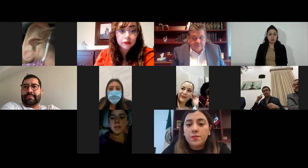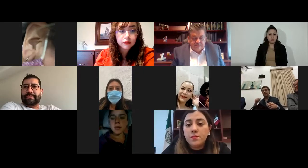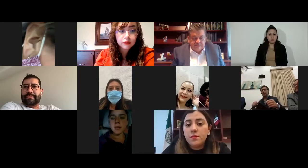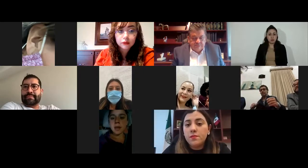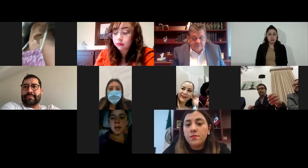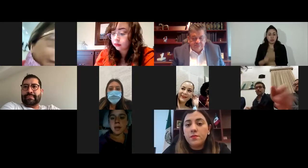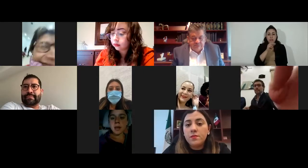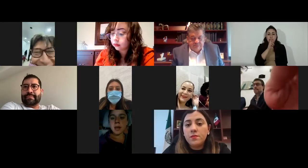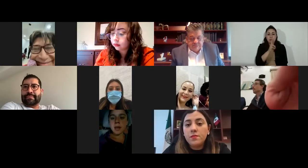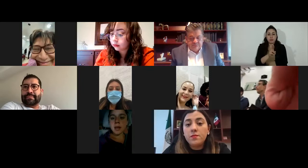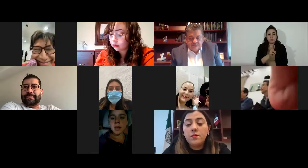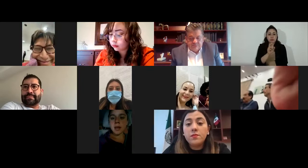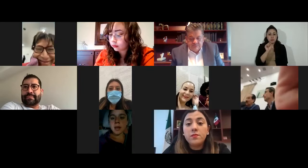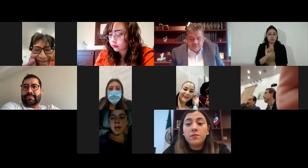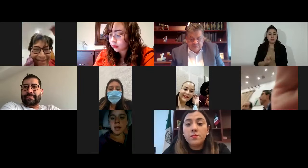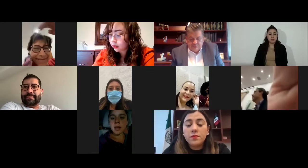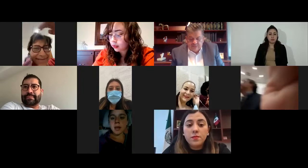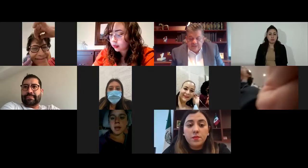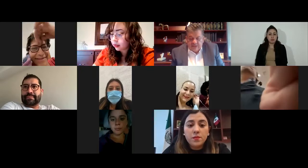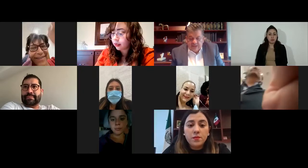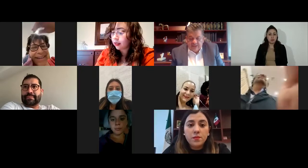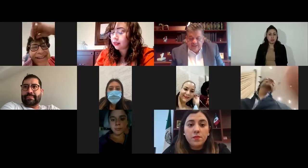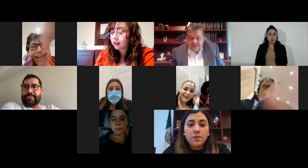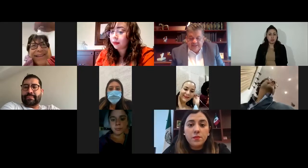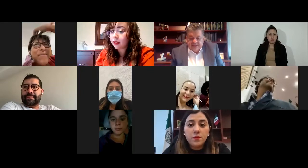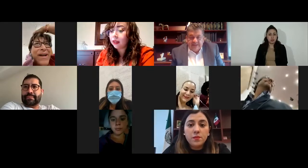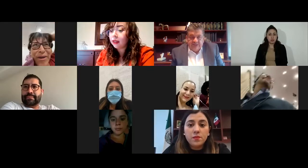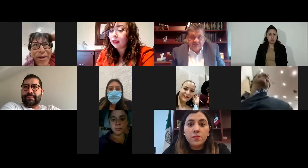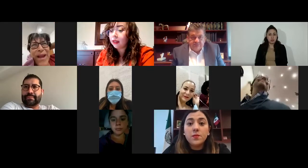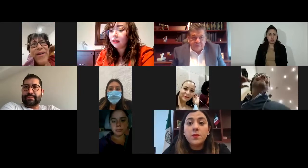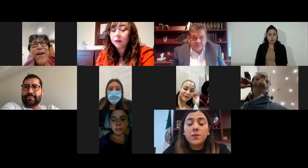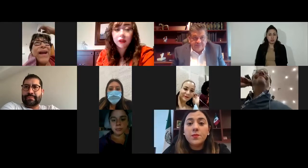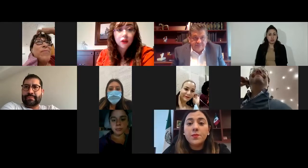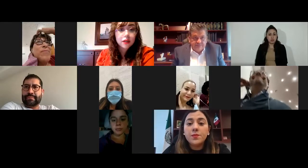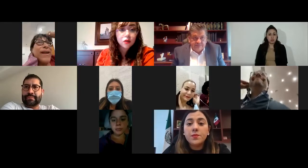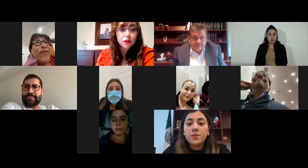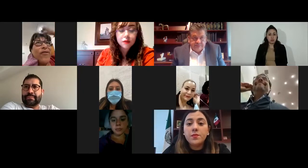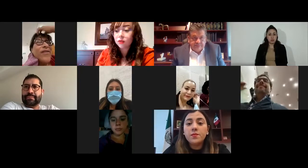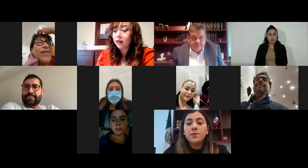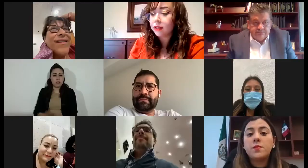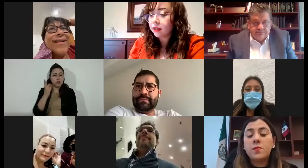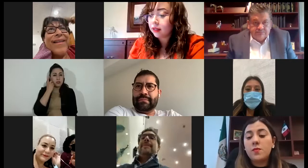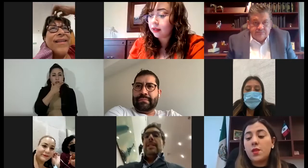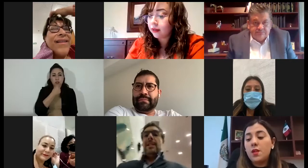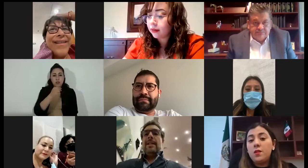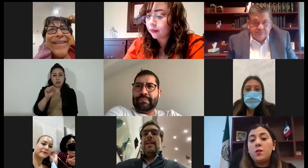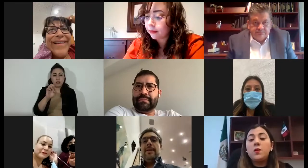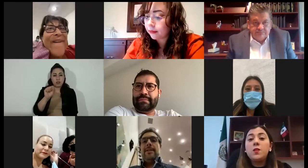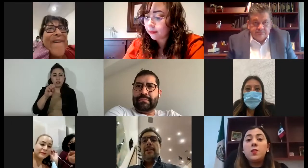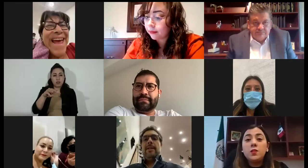Circe Camacho, a favor. Gracias, diputada. Diputado Jesús Sesma Suárez.